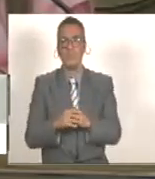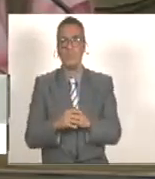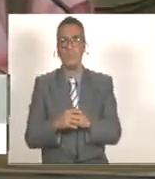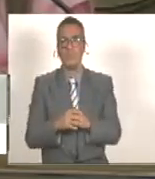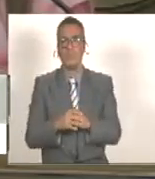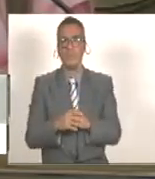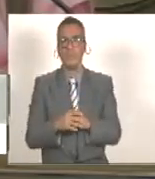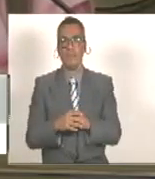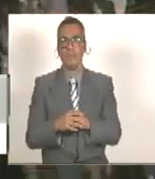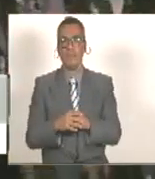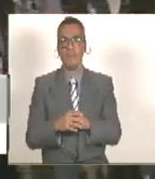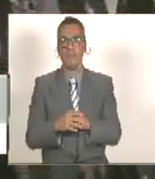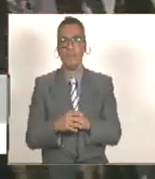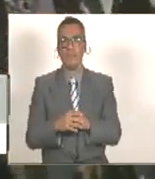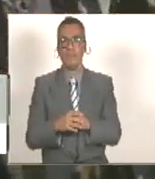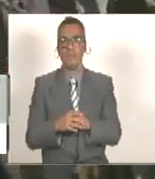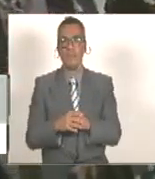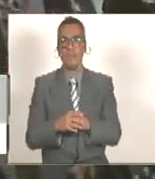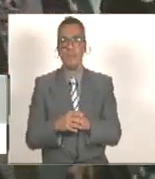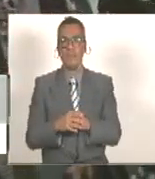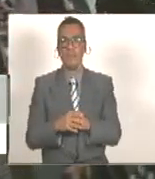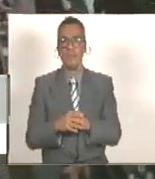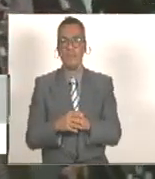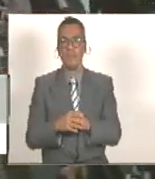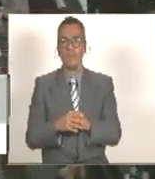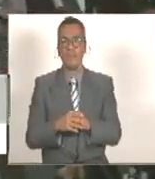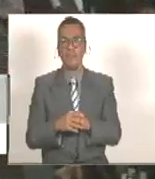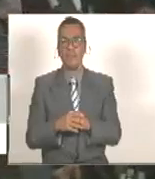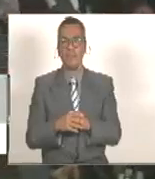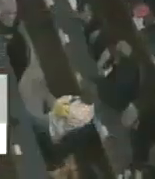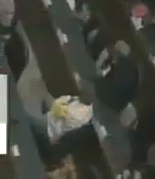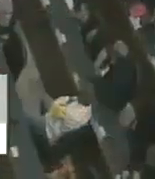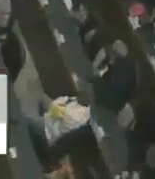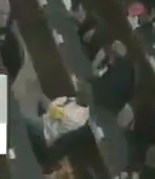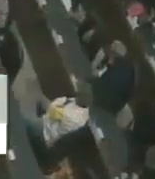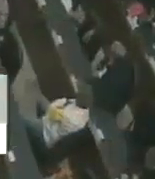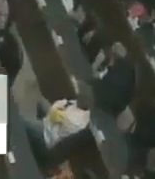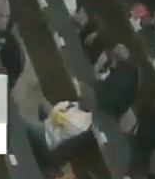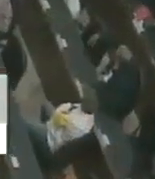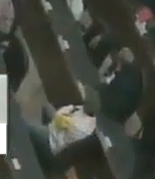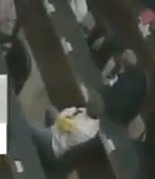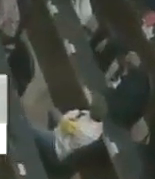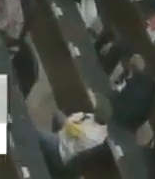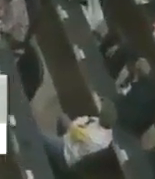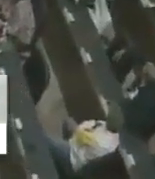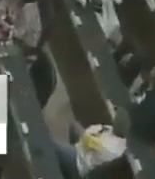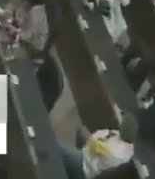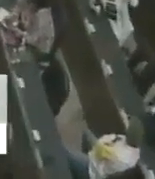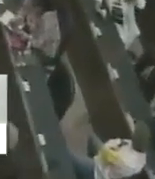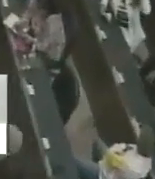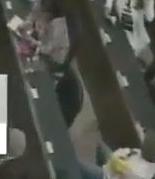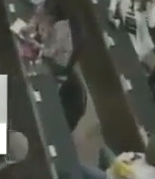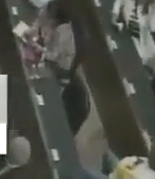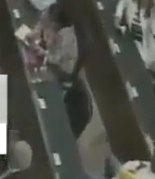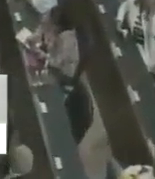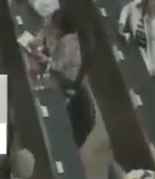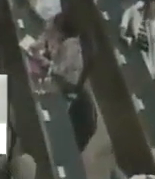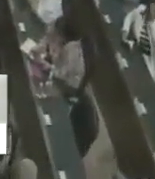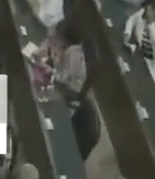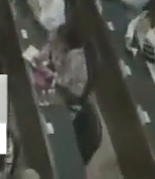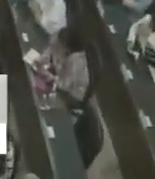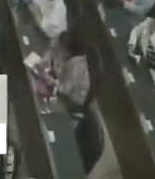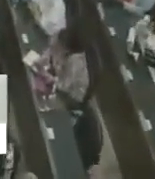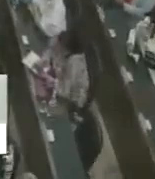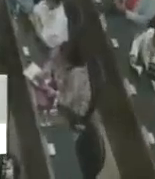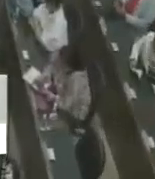sector salud. Sexto, comunicación suscrita por el almirante en jefe Remigio Ceballos Fichazo, ministro del Poder